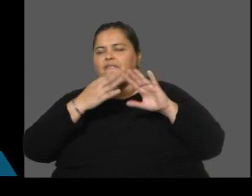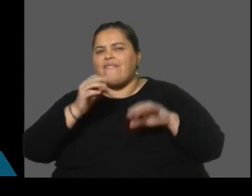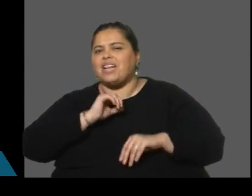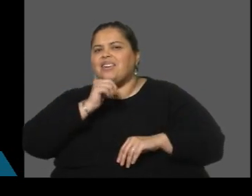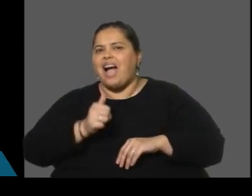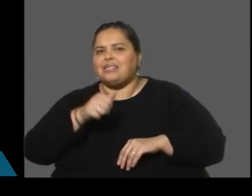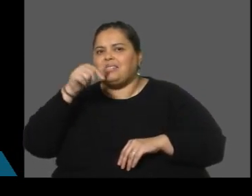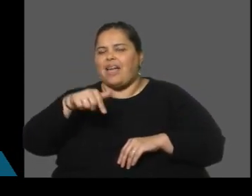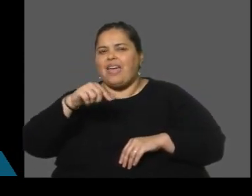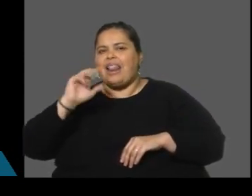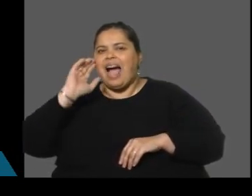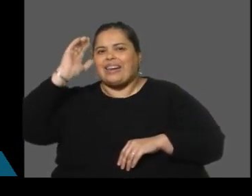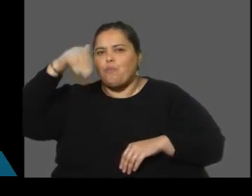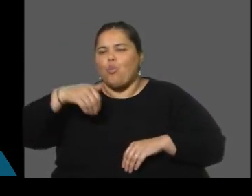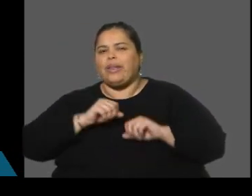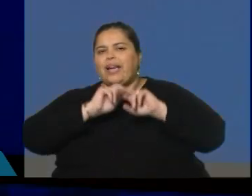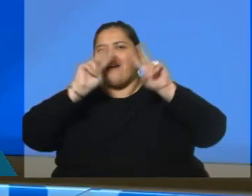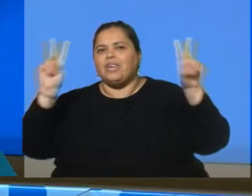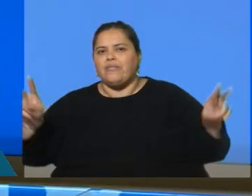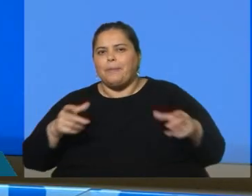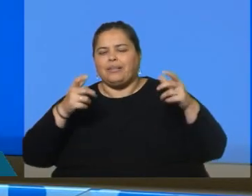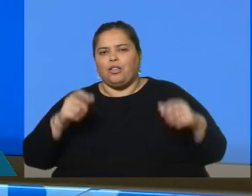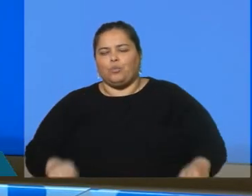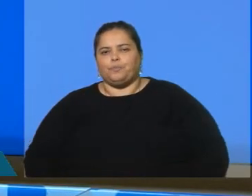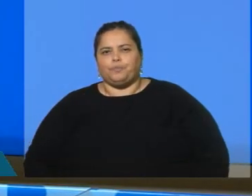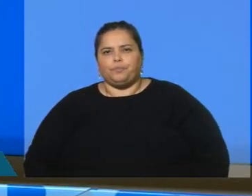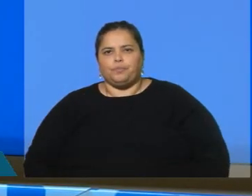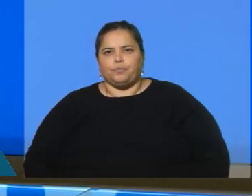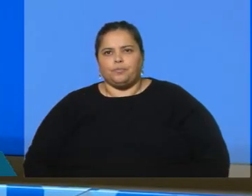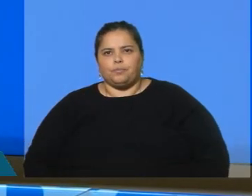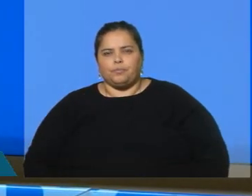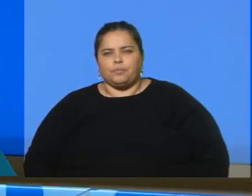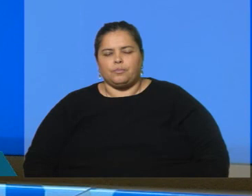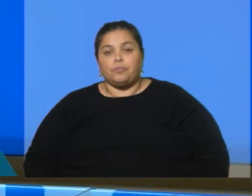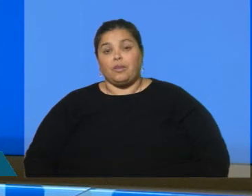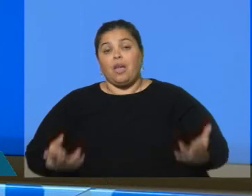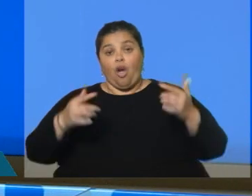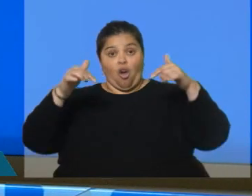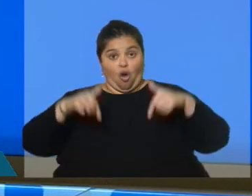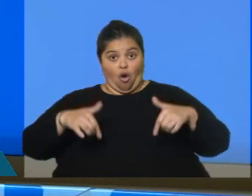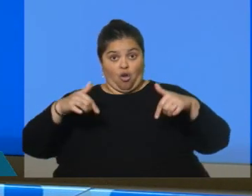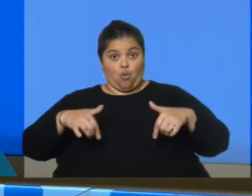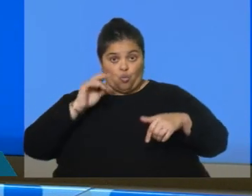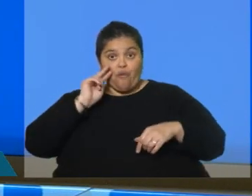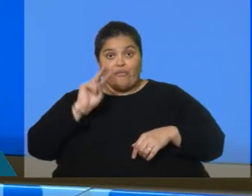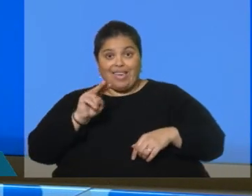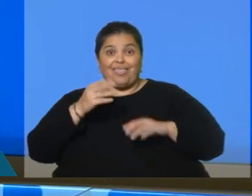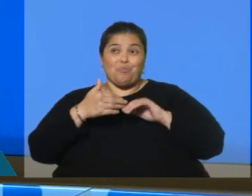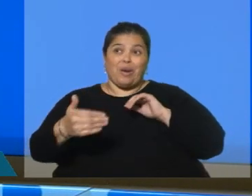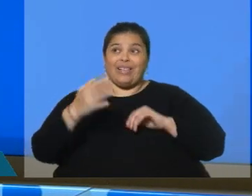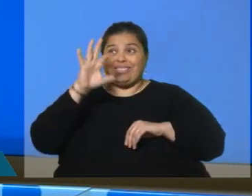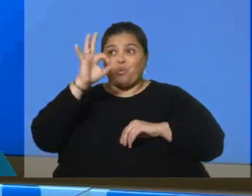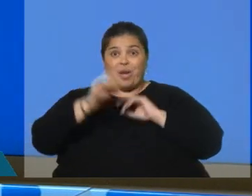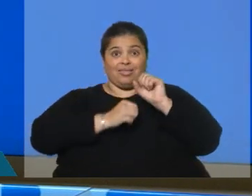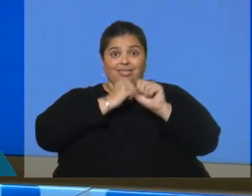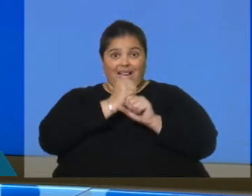venga el Partido Nacional pone la piel de gallina hoy viéndolo a la distancia verdad este